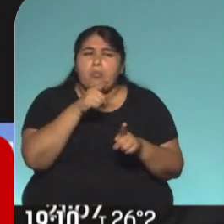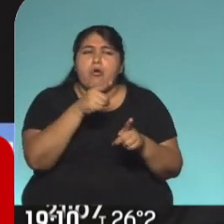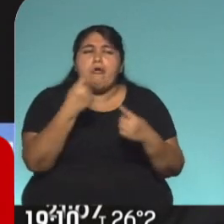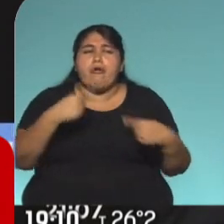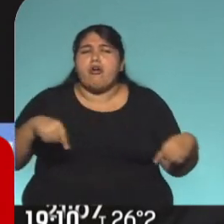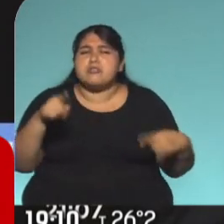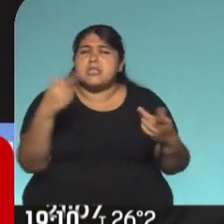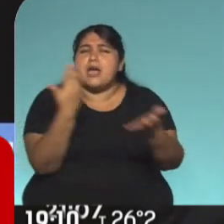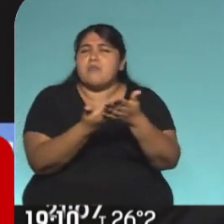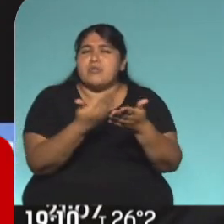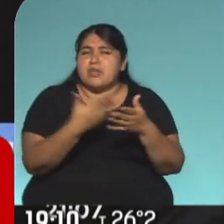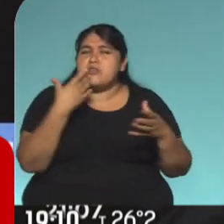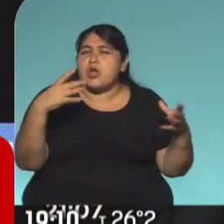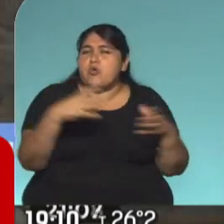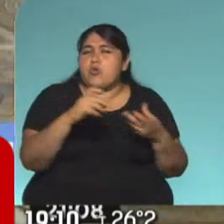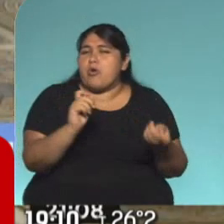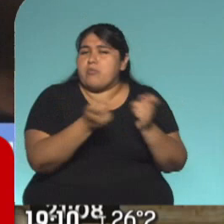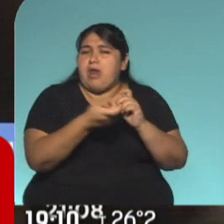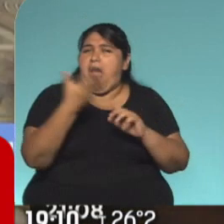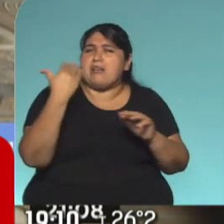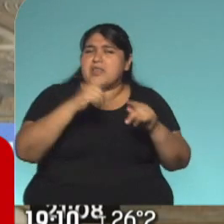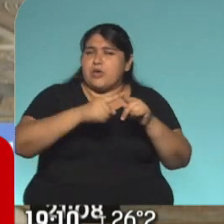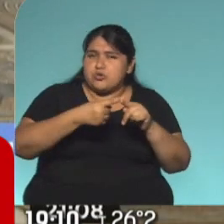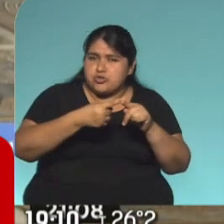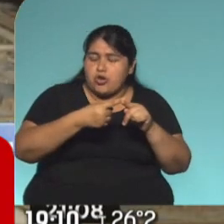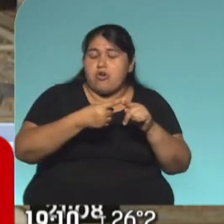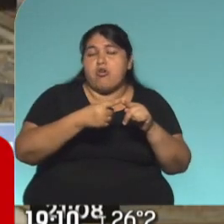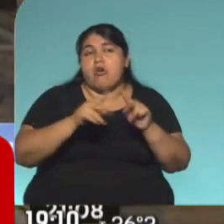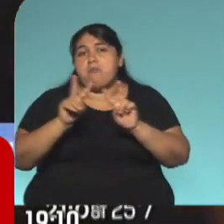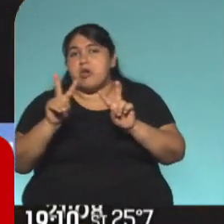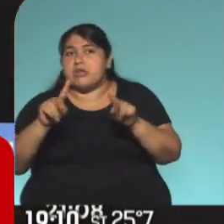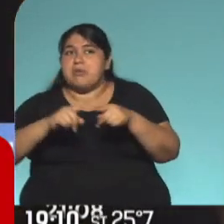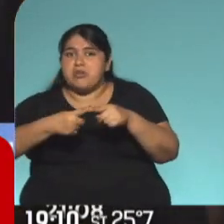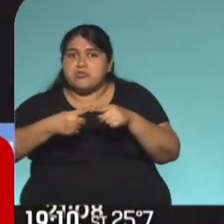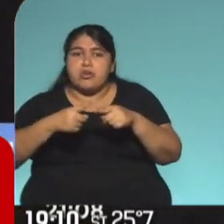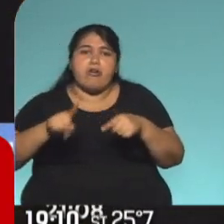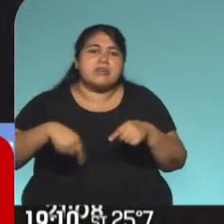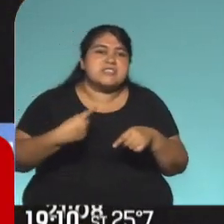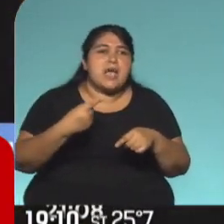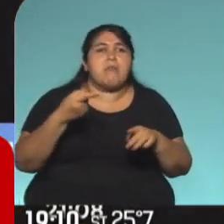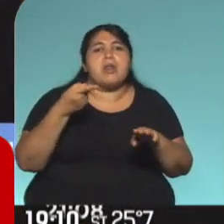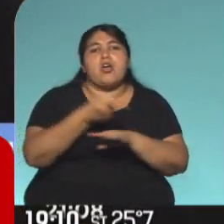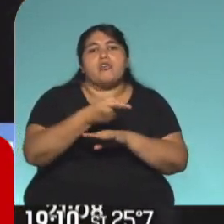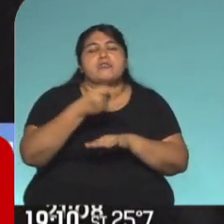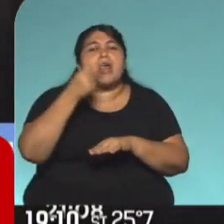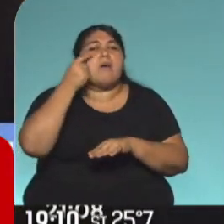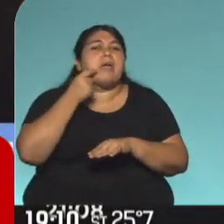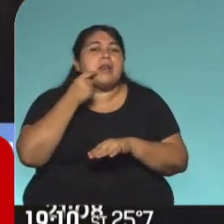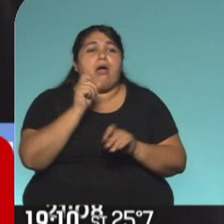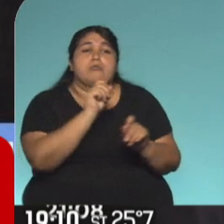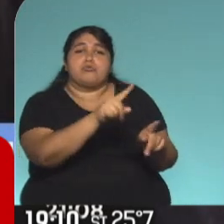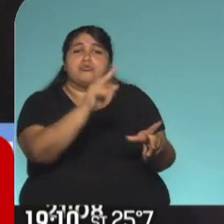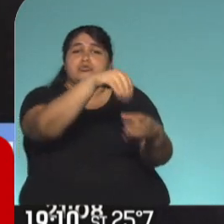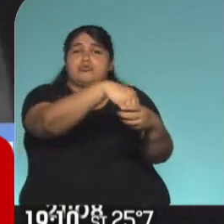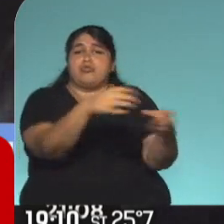planteaba Juntos por el Cambio o Cambiemos Antes cada vez que había una discusión. Cada vez que había una discusión con el peronismo, ¿cuál que le tiraban por la cabeza? Menem. Menem es tuyo. Por eso